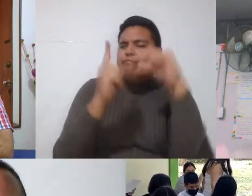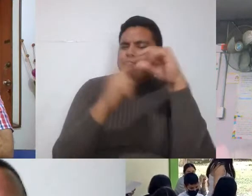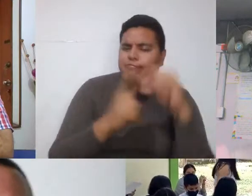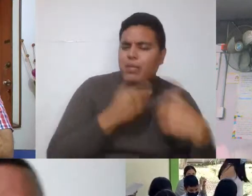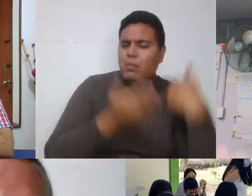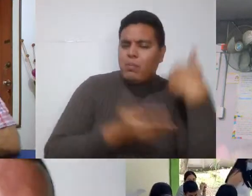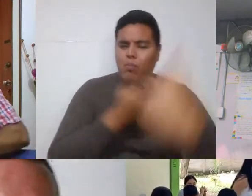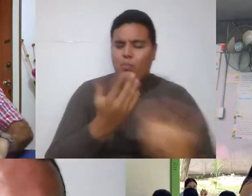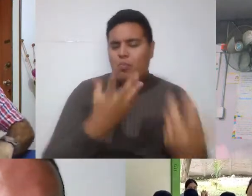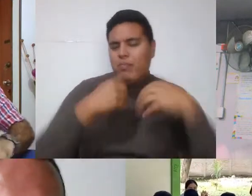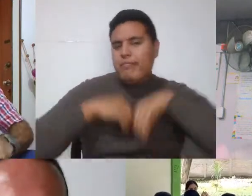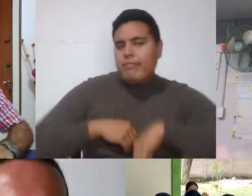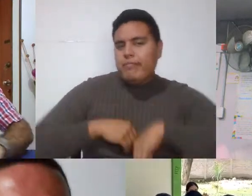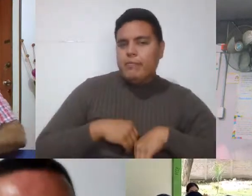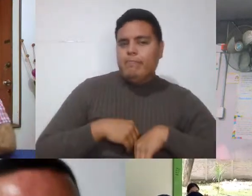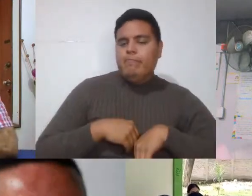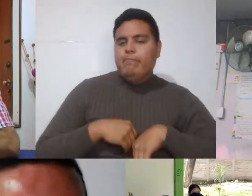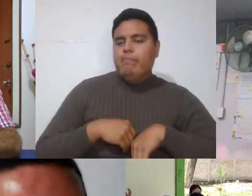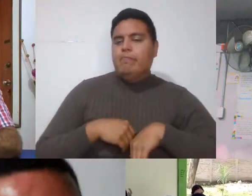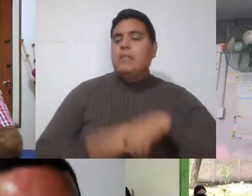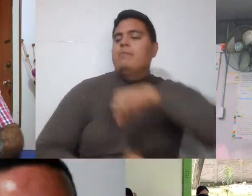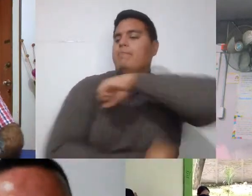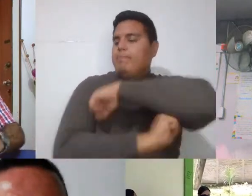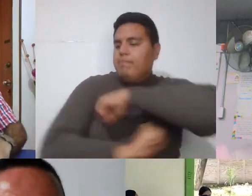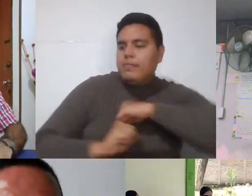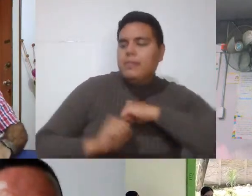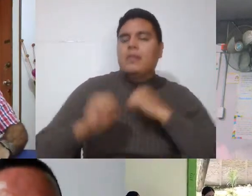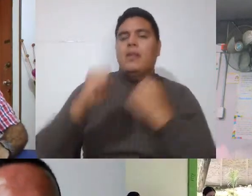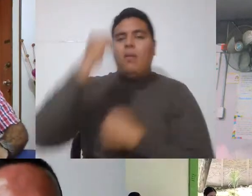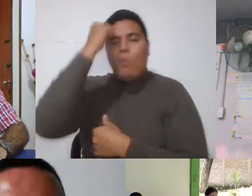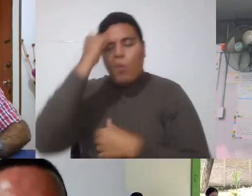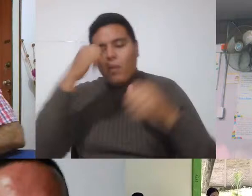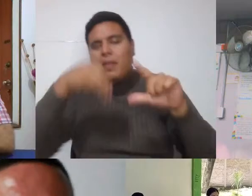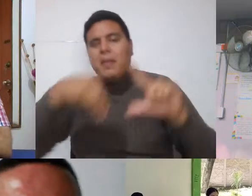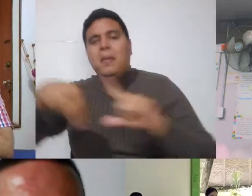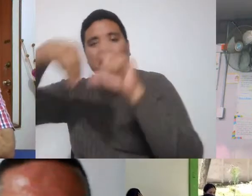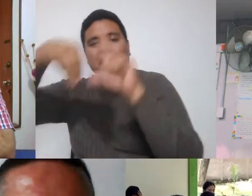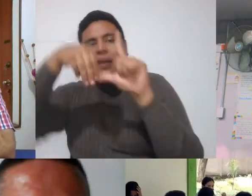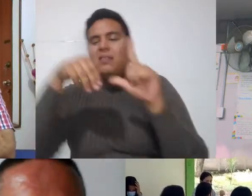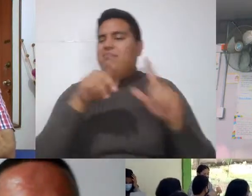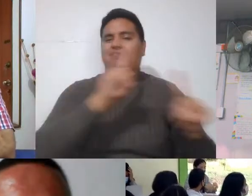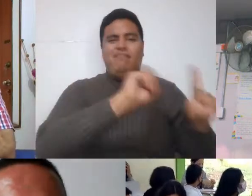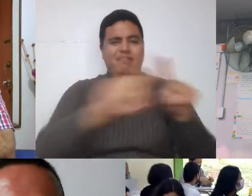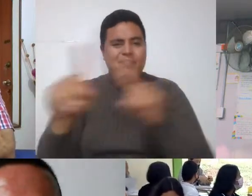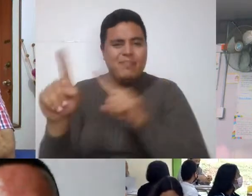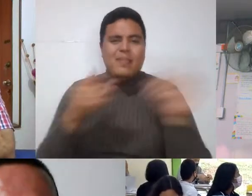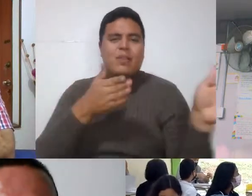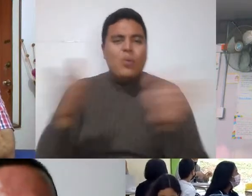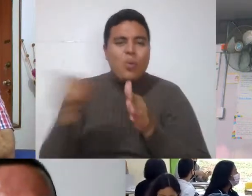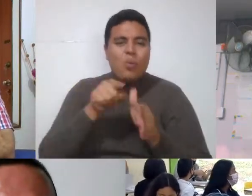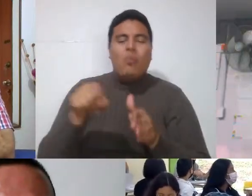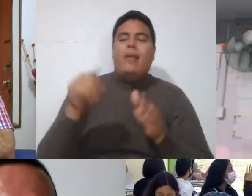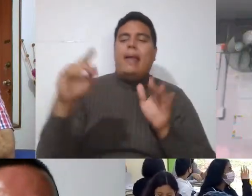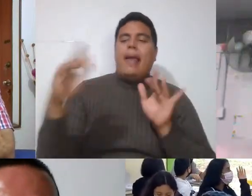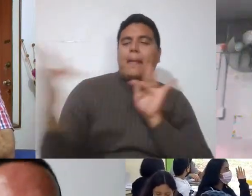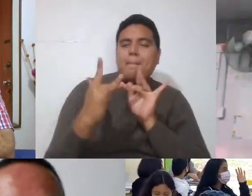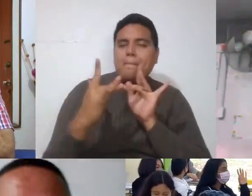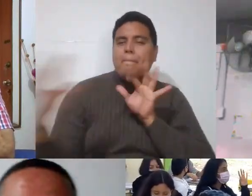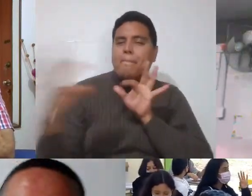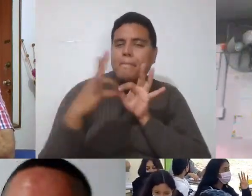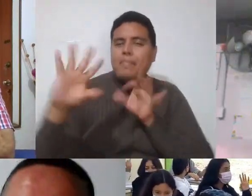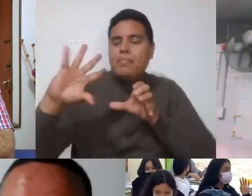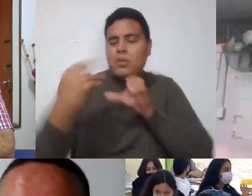su proceso también de formación como maestros, como futuros maestros, pues van a estar muy, muy compaginados con este tema que es el de